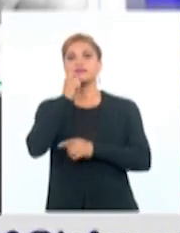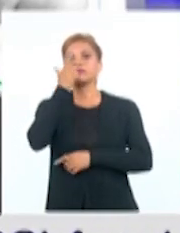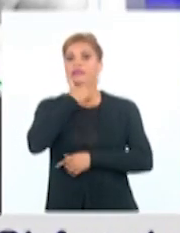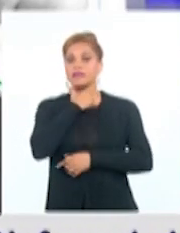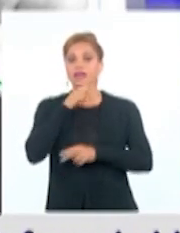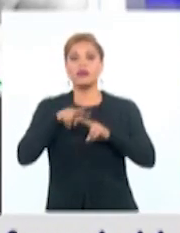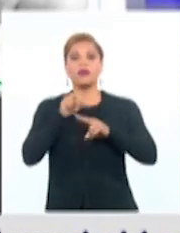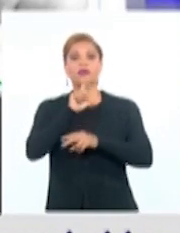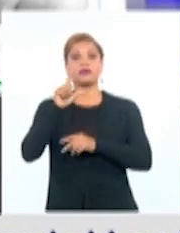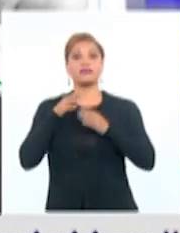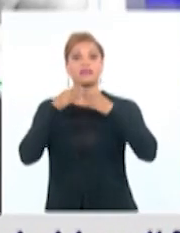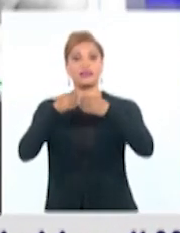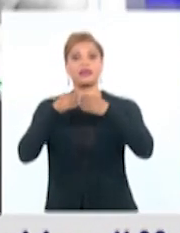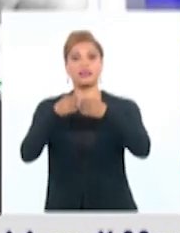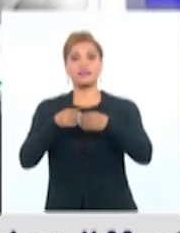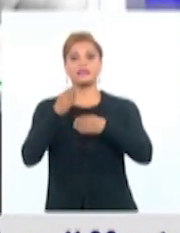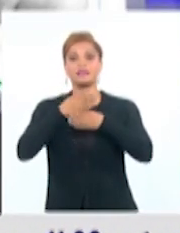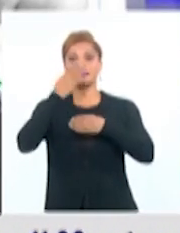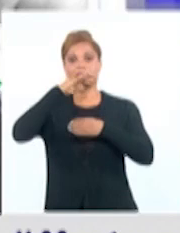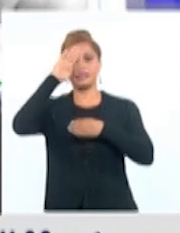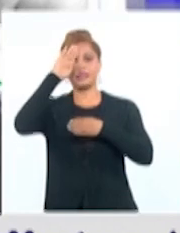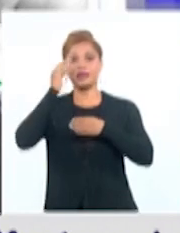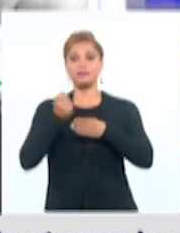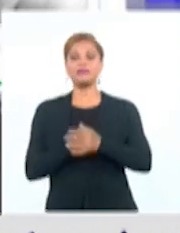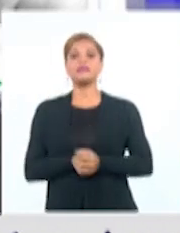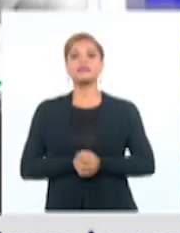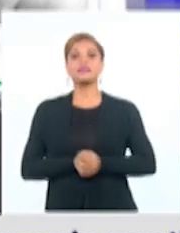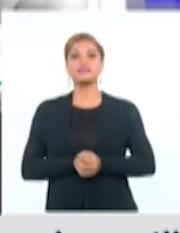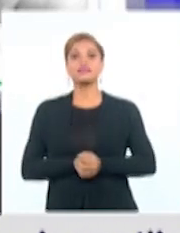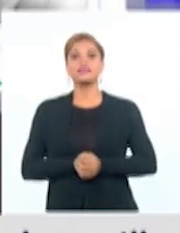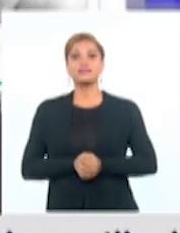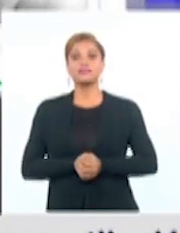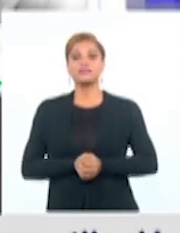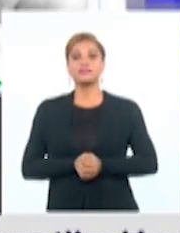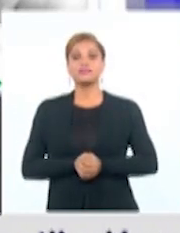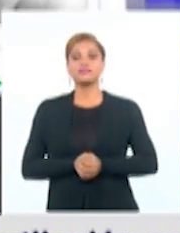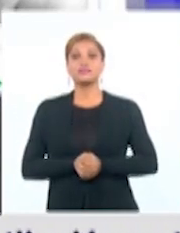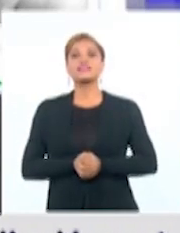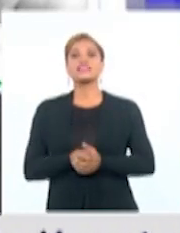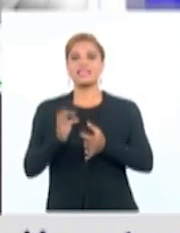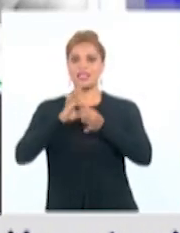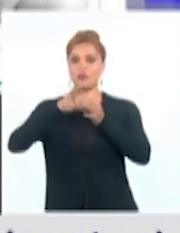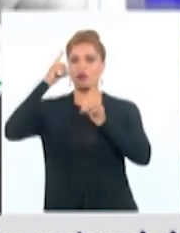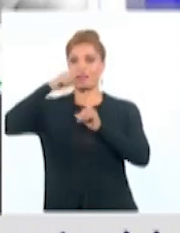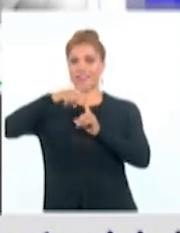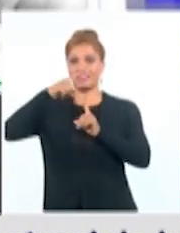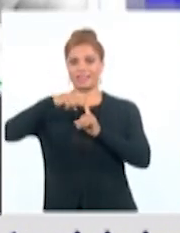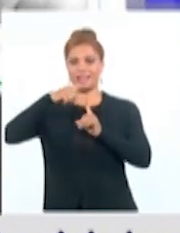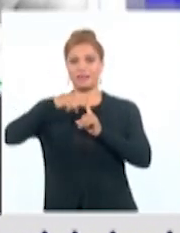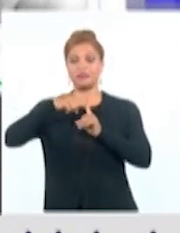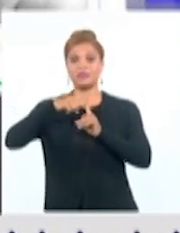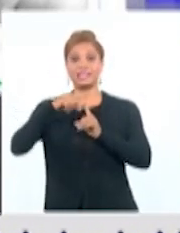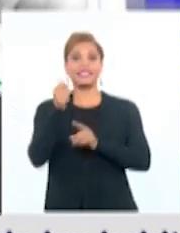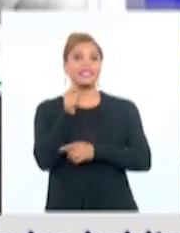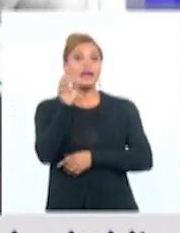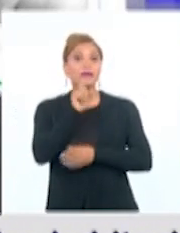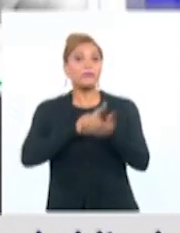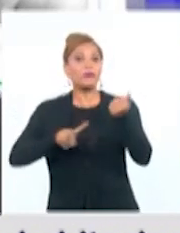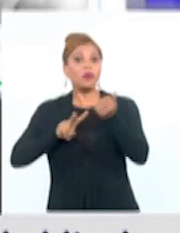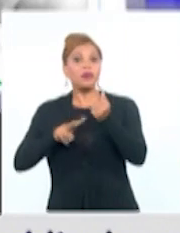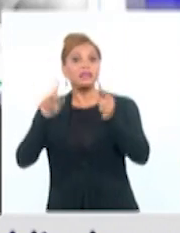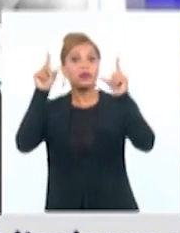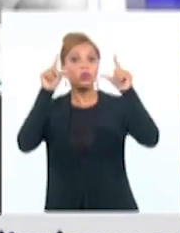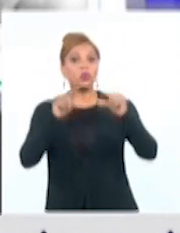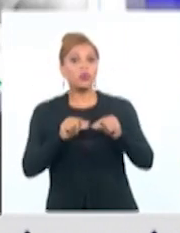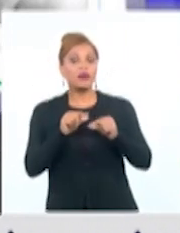Holguín, Granma, Santiago de Cuba y el Alto Oriente cubano, la provincia de Guantánamo. 10 provincias disminuyen el número